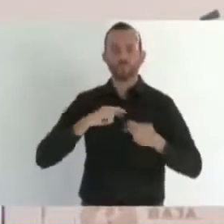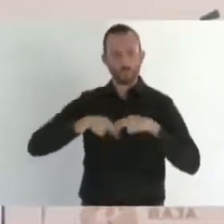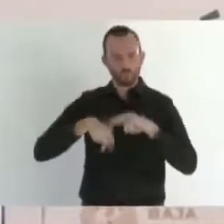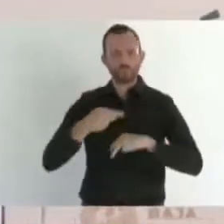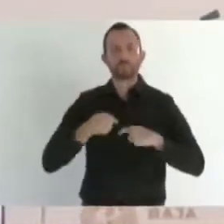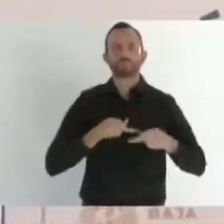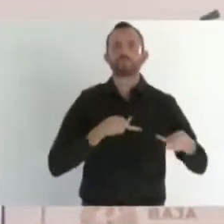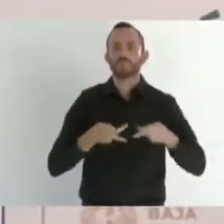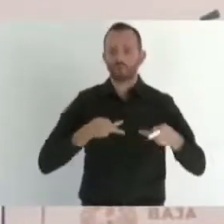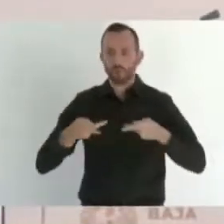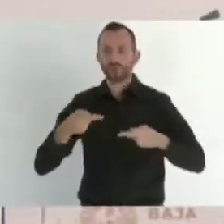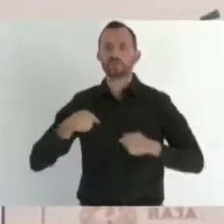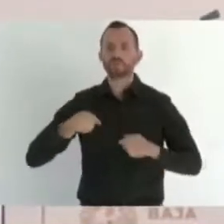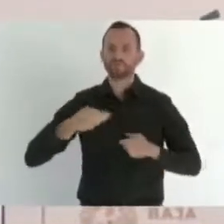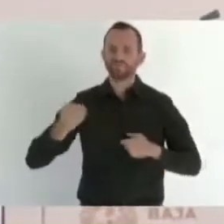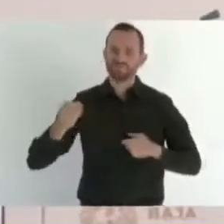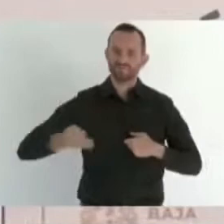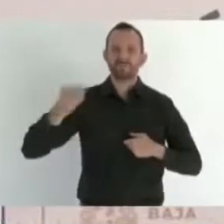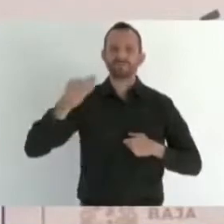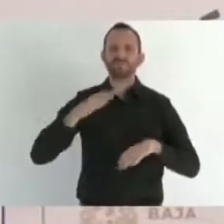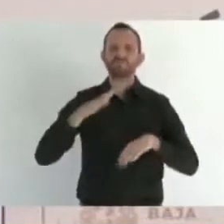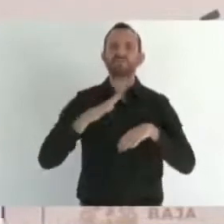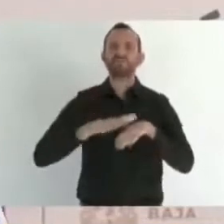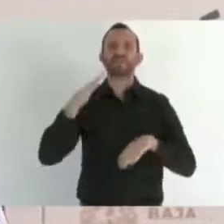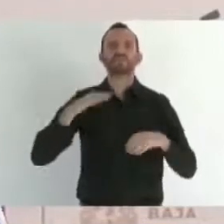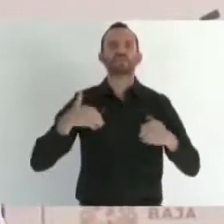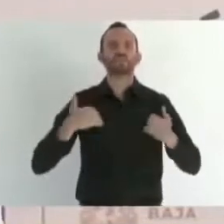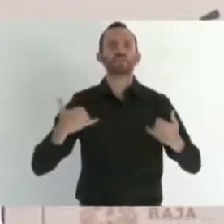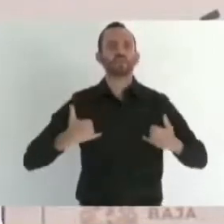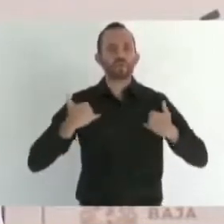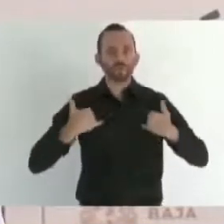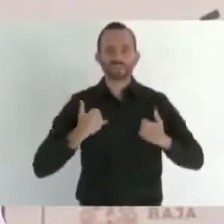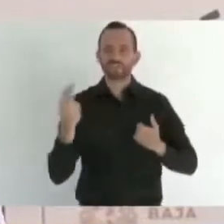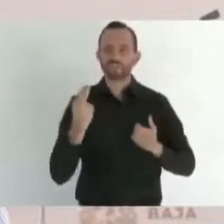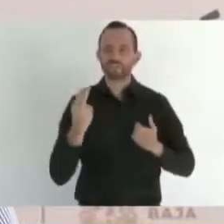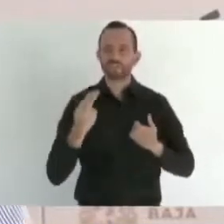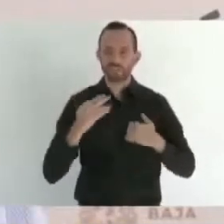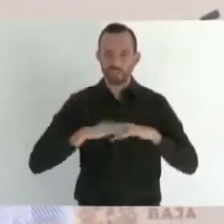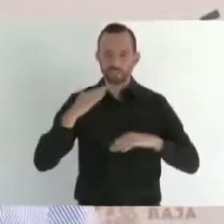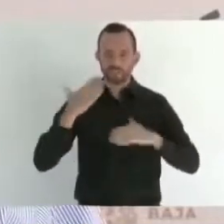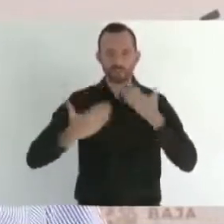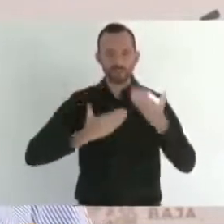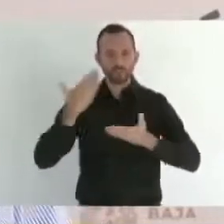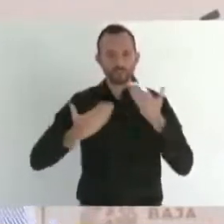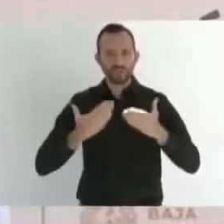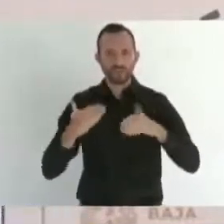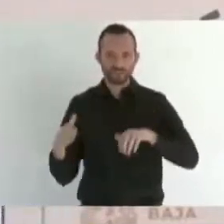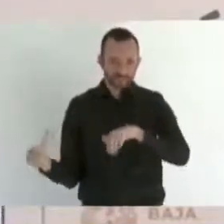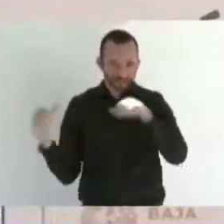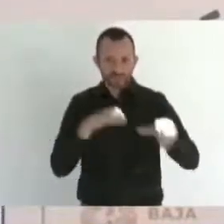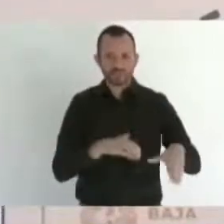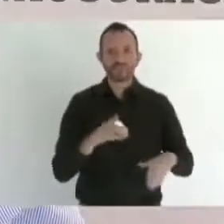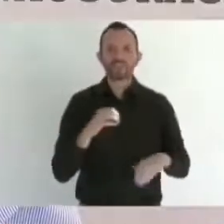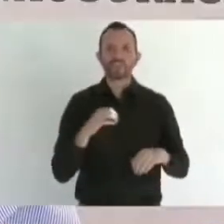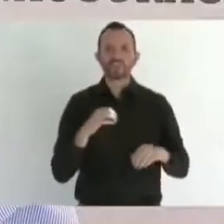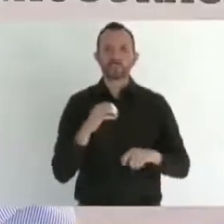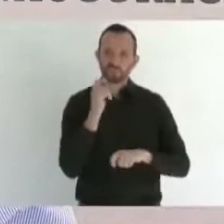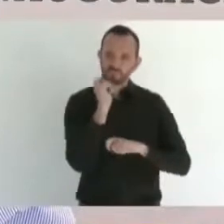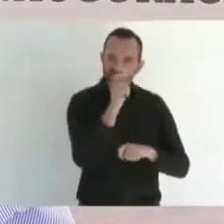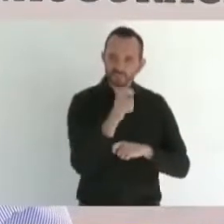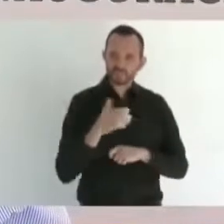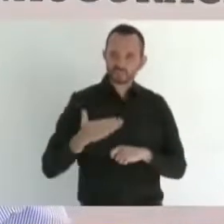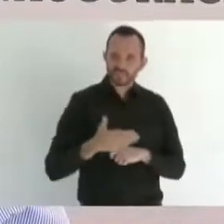seguir estudiando esta carrera y acuacultura y piscicultura es muy